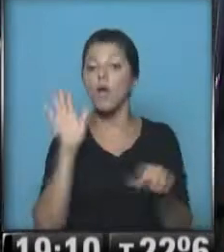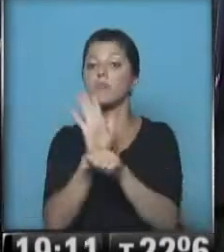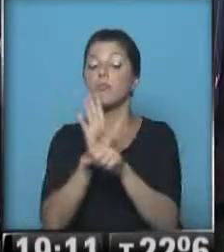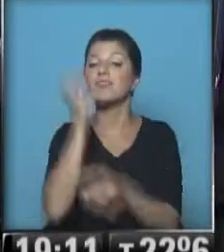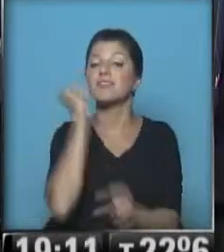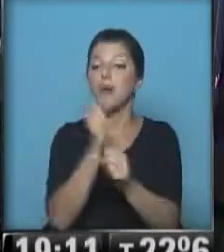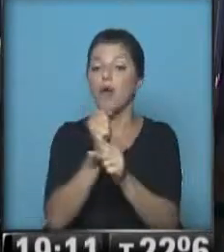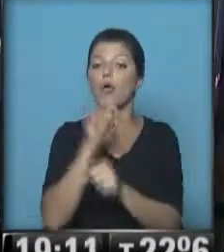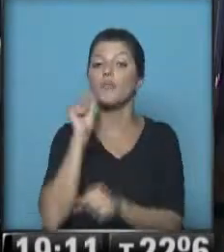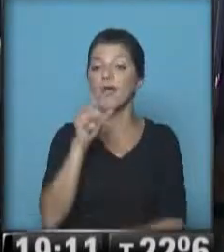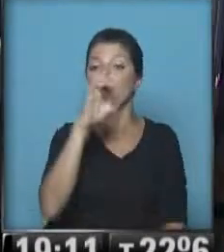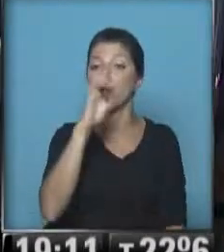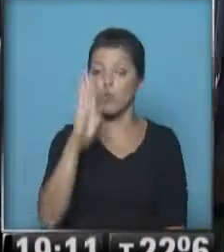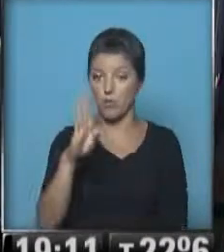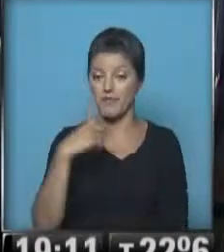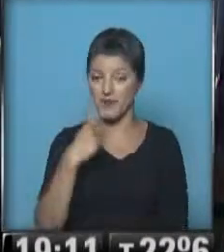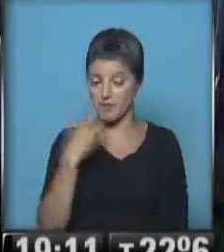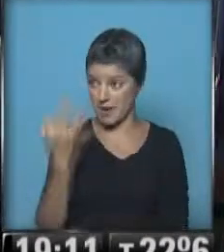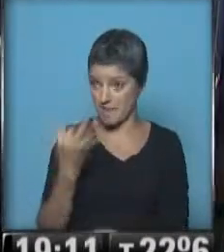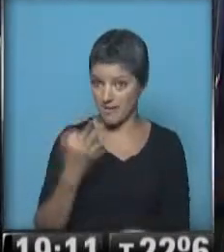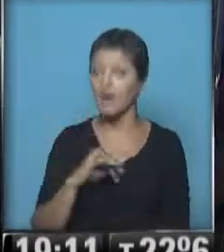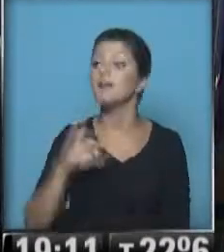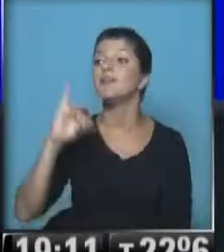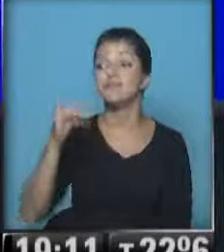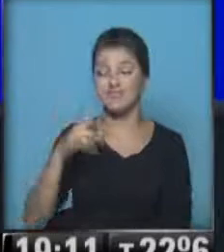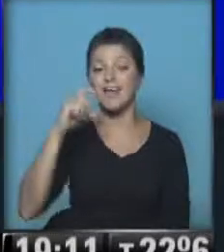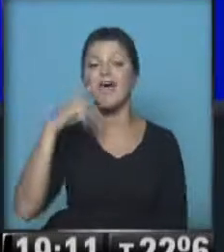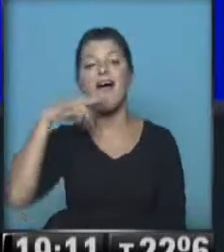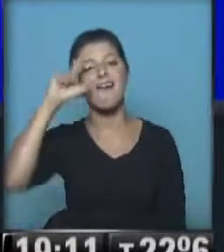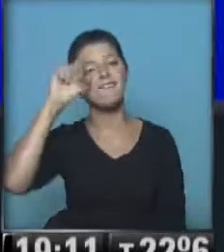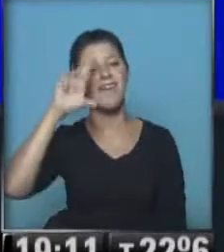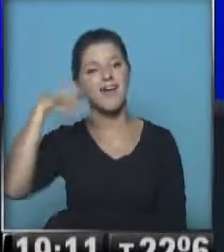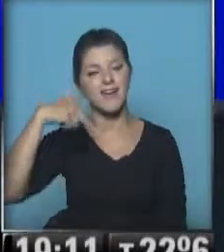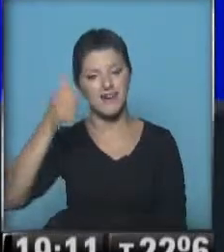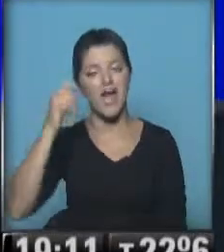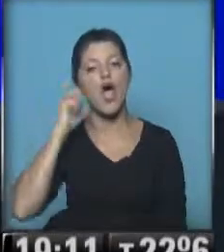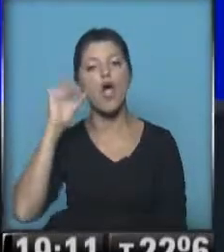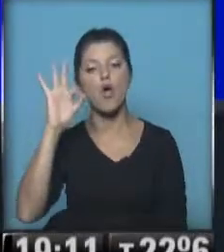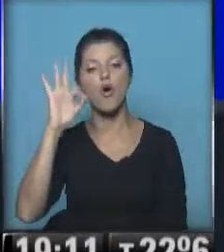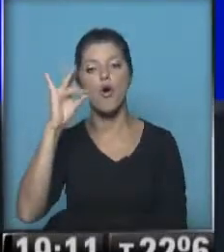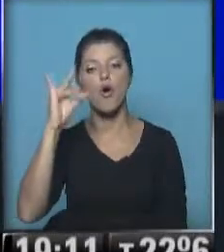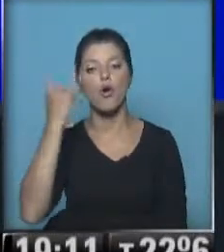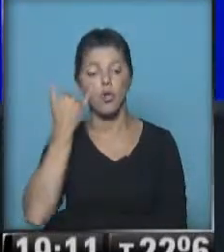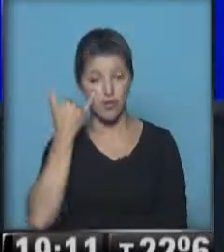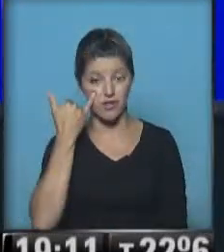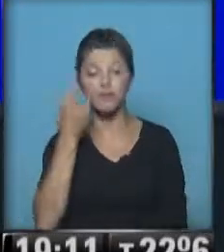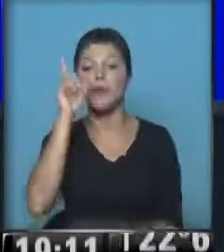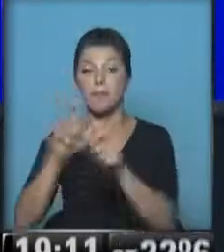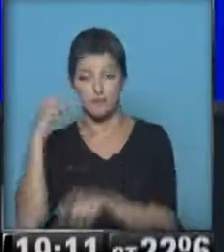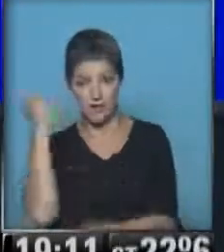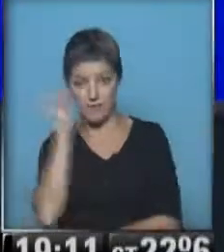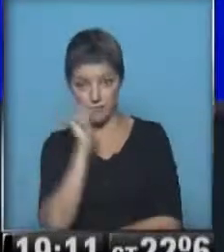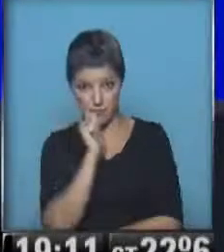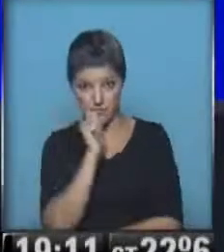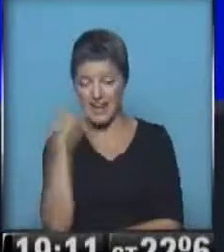del club River Plate. ¿Esto es verdad? Así es, Caverna Godoy, que es uno de los agredidos, el que tiene la